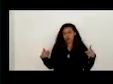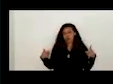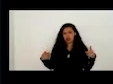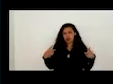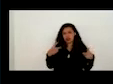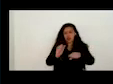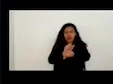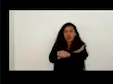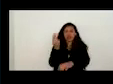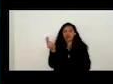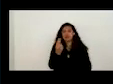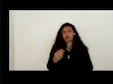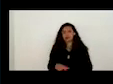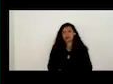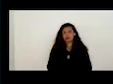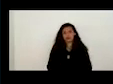energía.